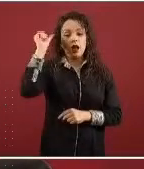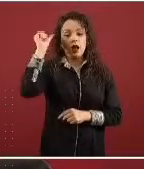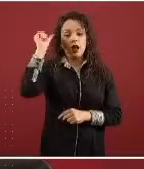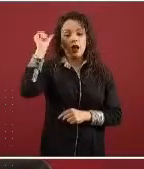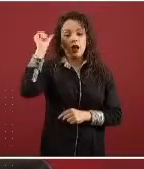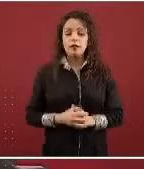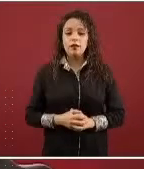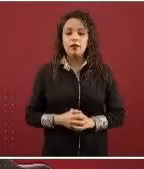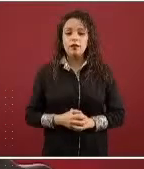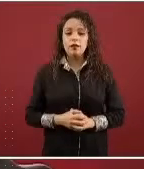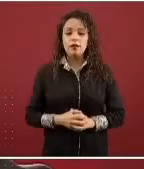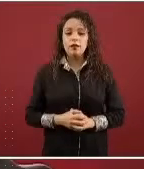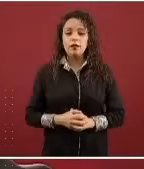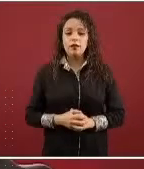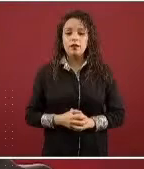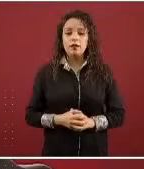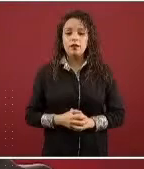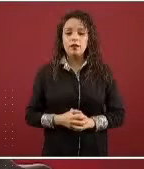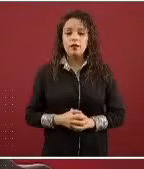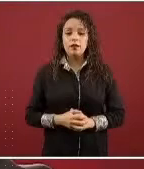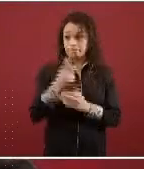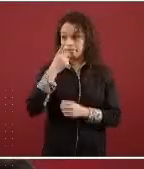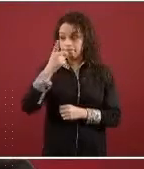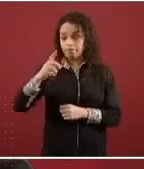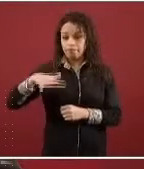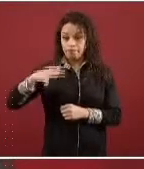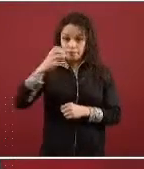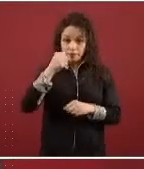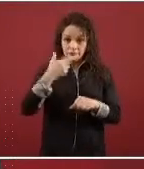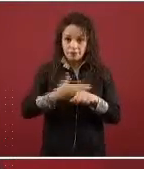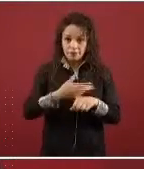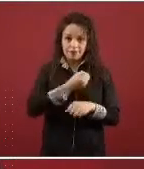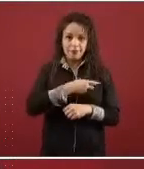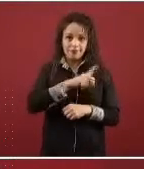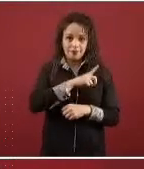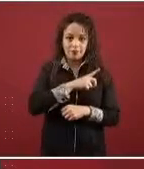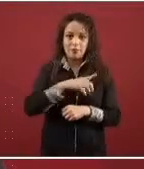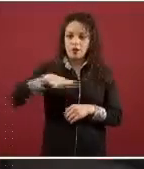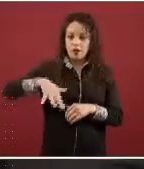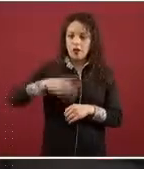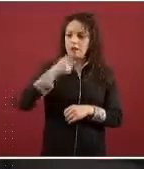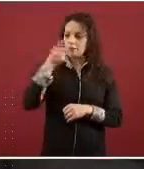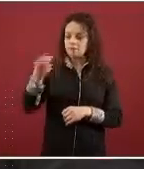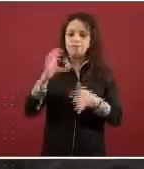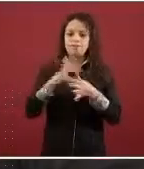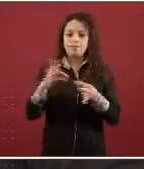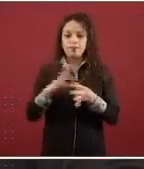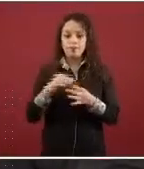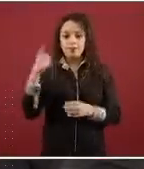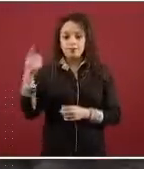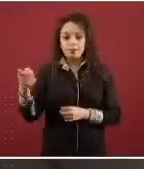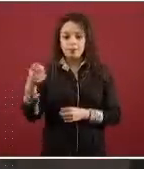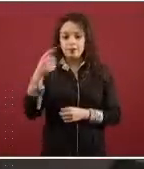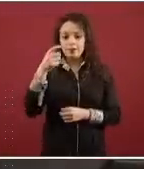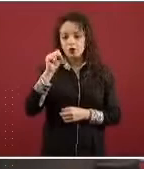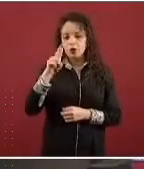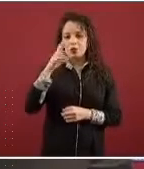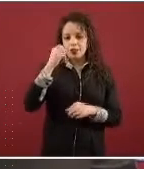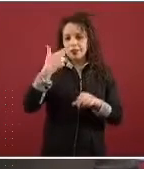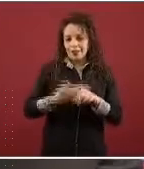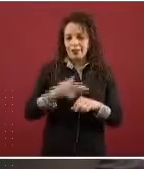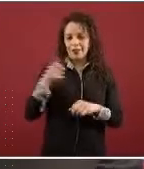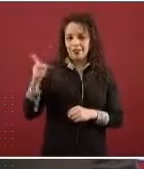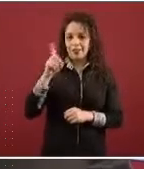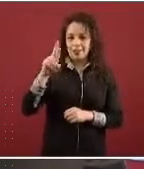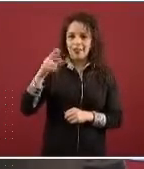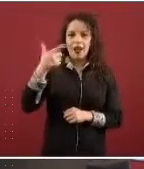Las medidas dictadas por la Secretaría de Salud son las que ya leyó el doctor López-Gatell, por eso no las reitero. Informo que el